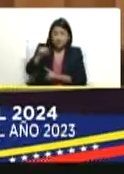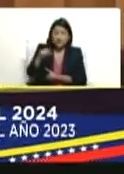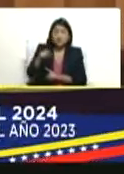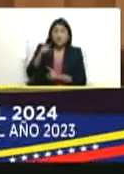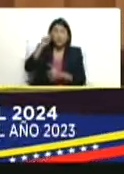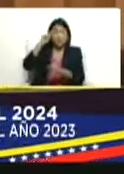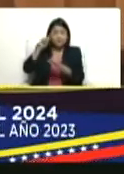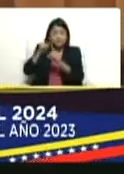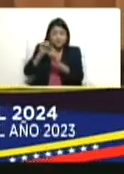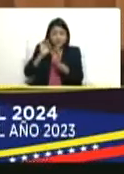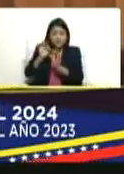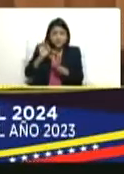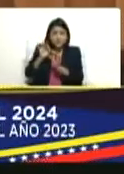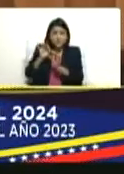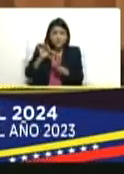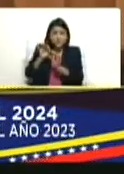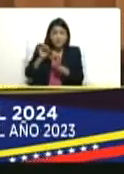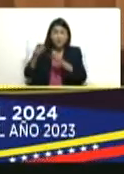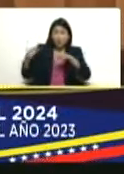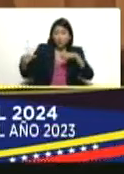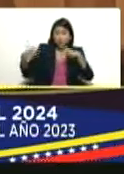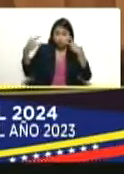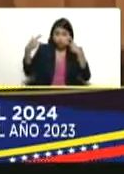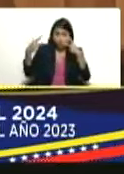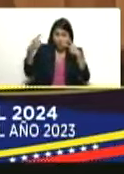Están conectados, ¿verdad?, en videoconferencia.